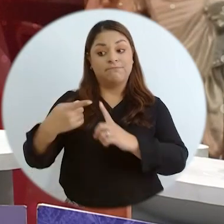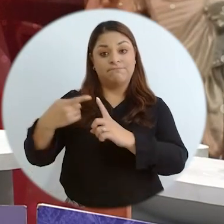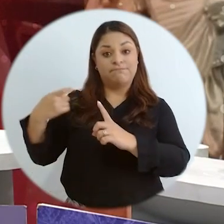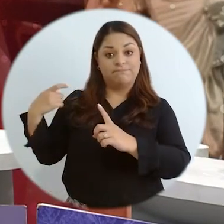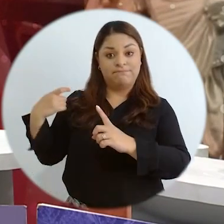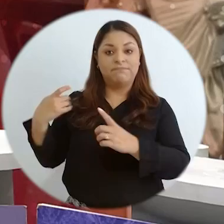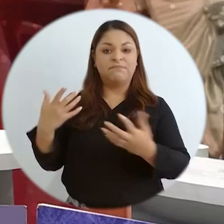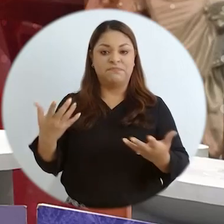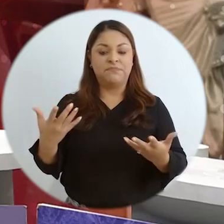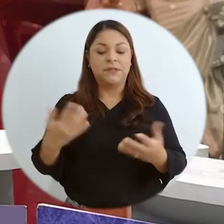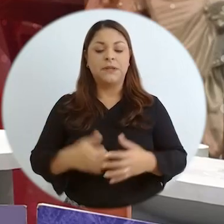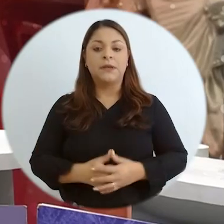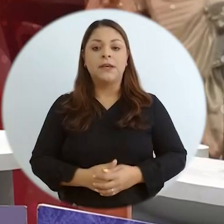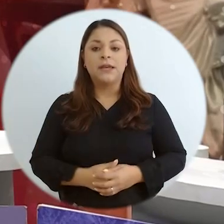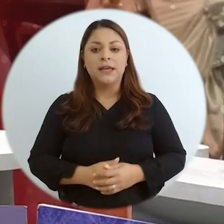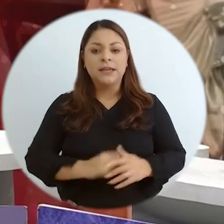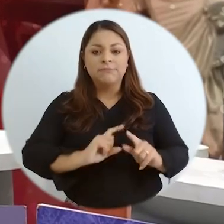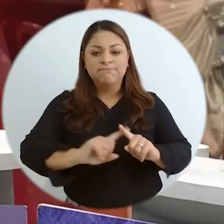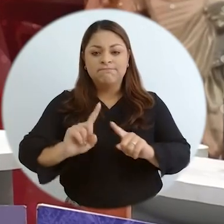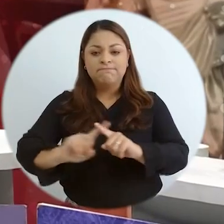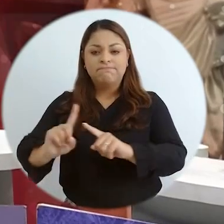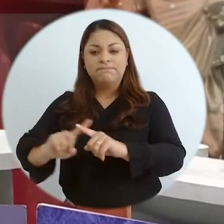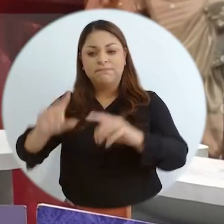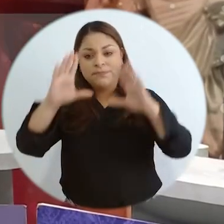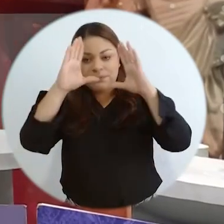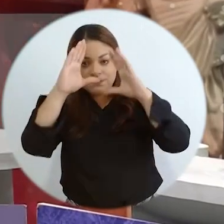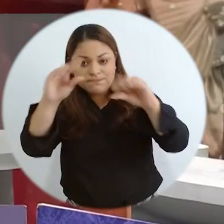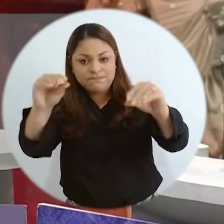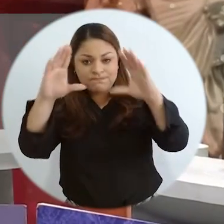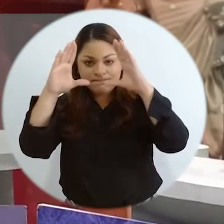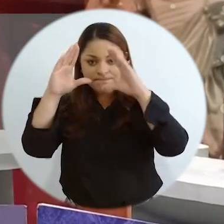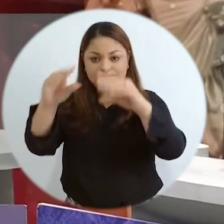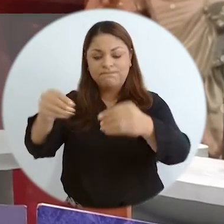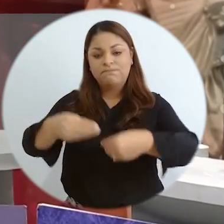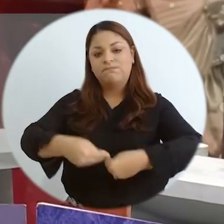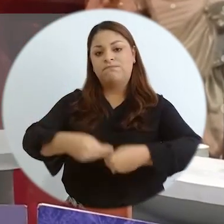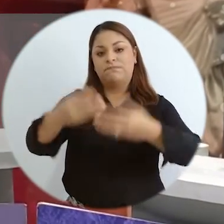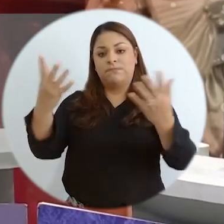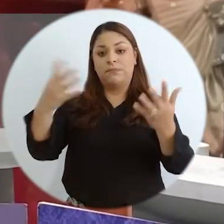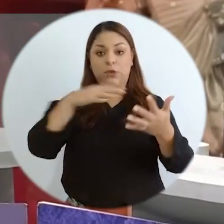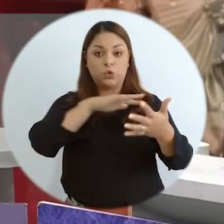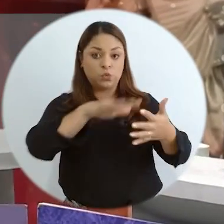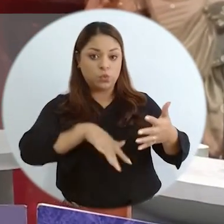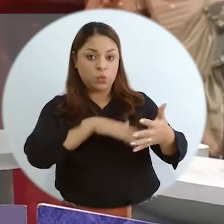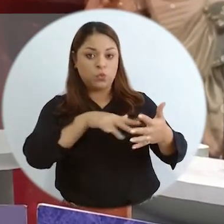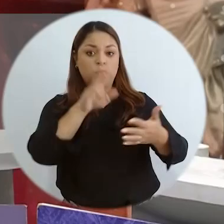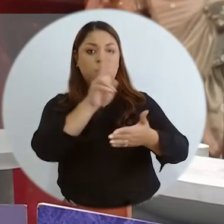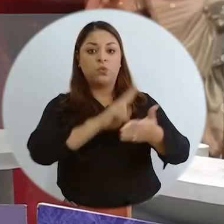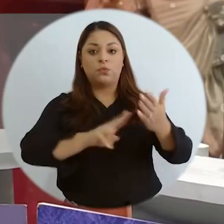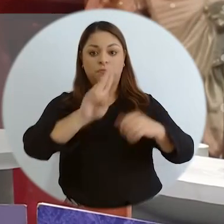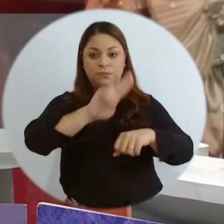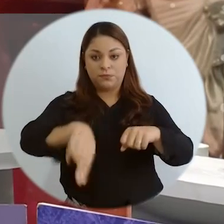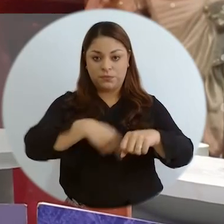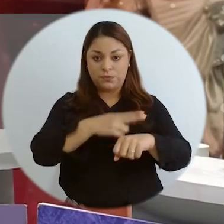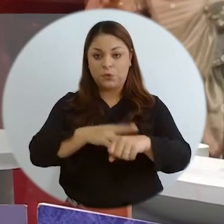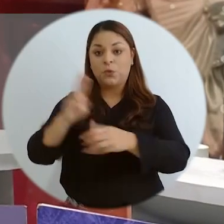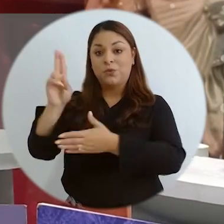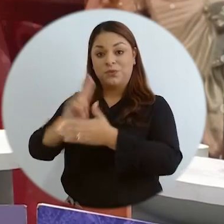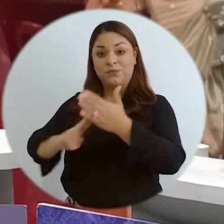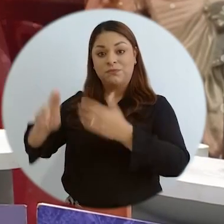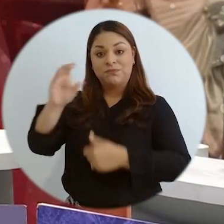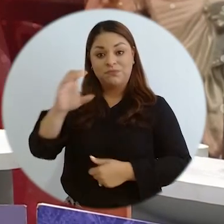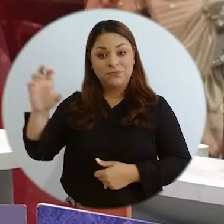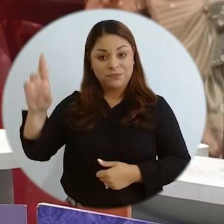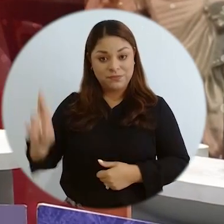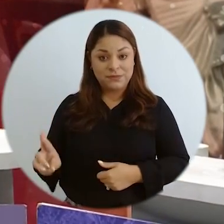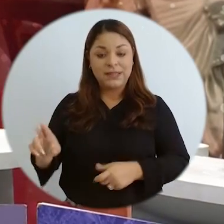recientemente por diferentes reportes elaborados en estudios de tanto de la Universidad Nacional como de la Universidad de Costa